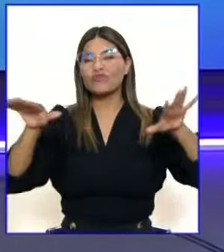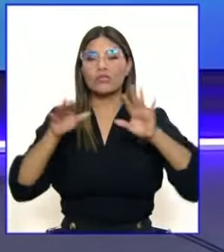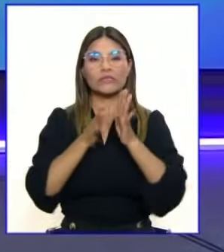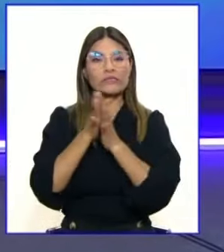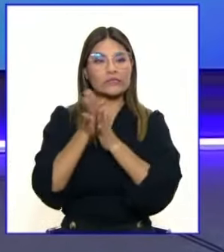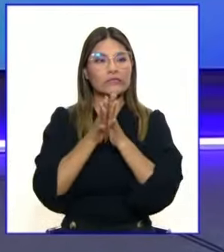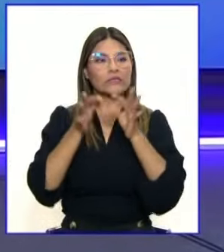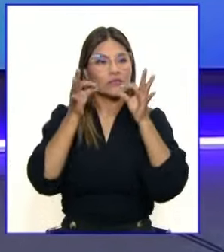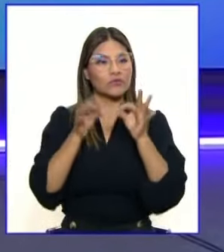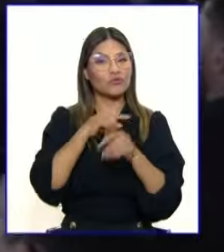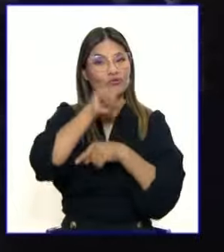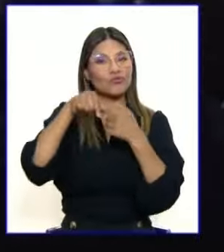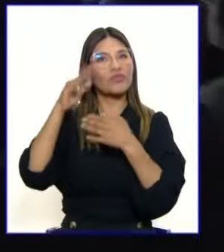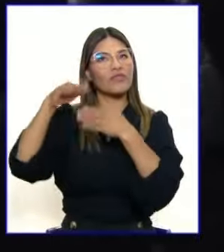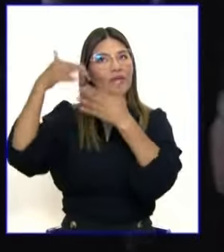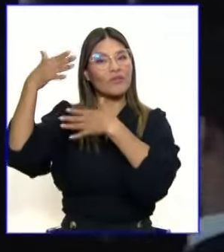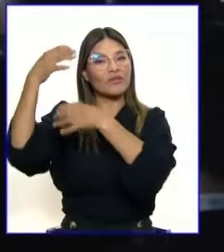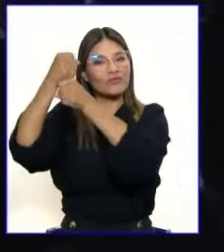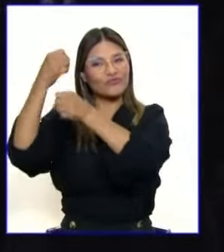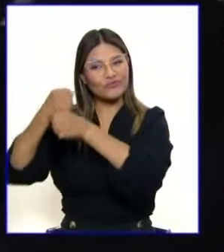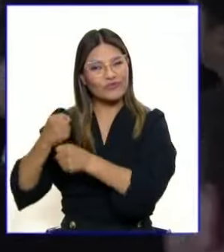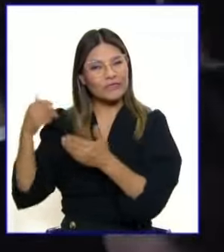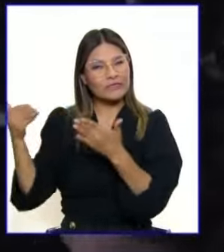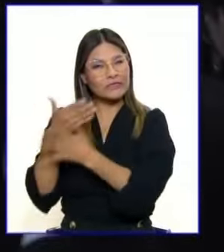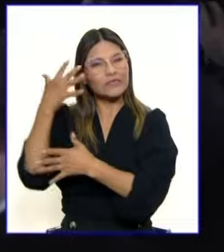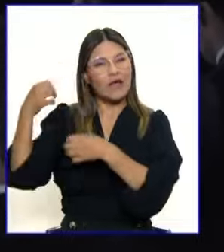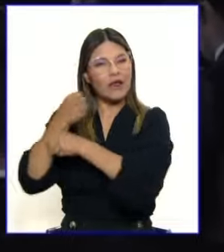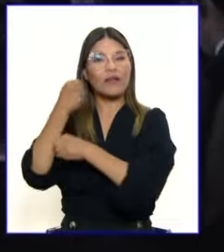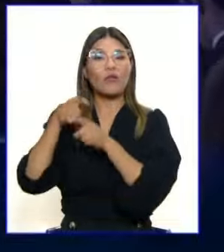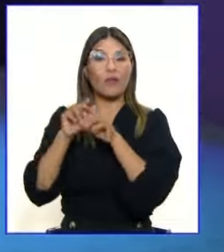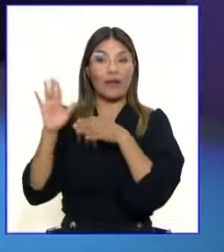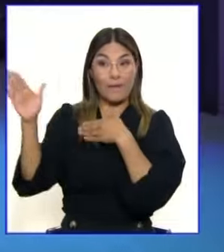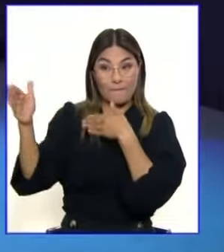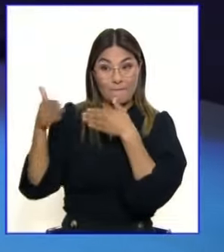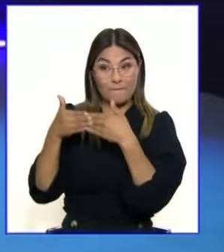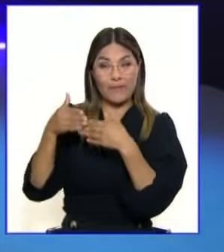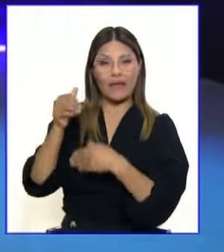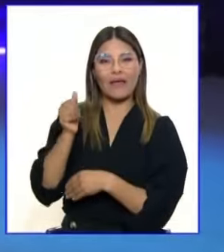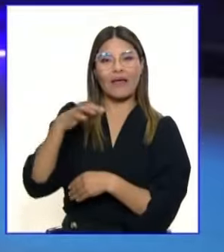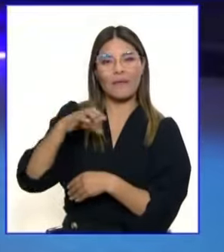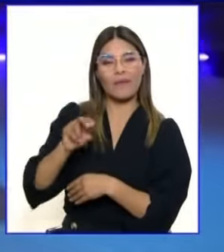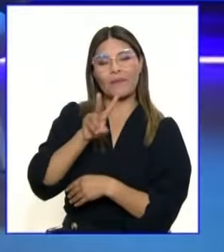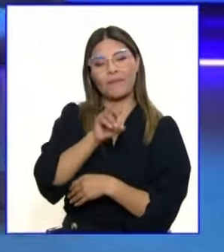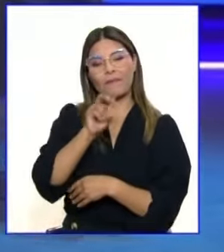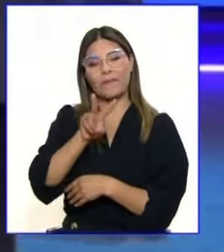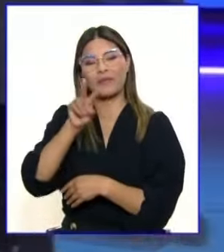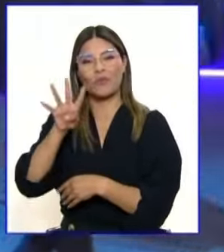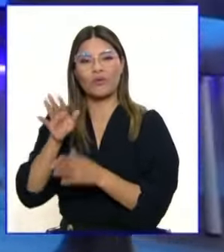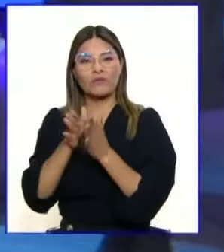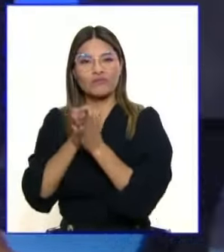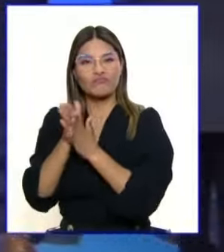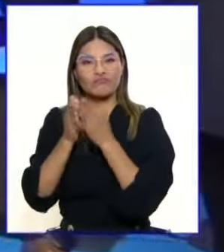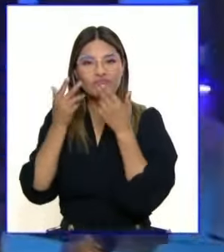las conclusiones y logros que se llegará al cierre de APEC Perú 2024.